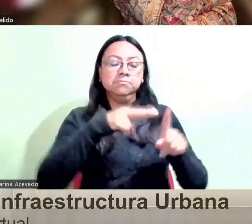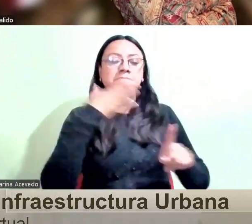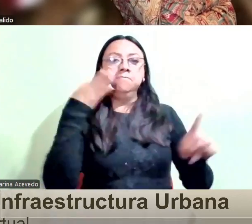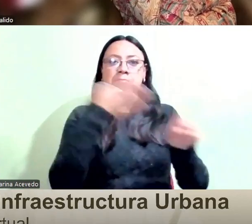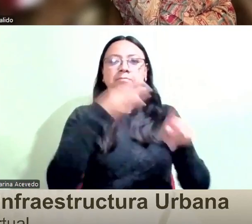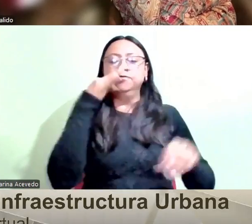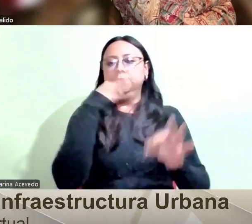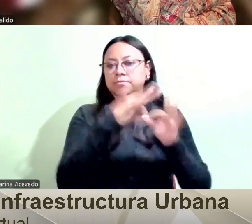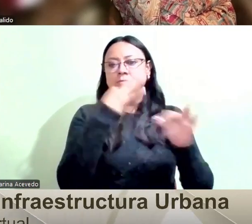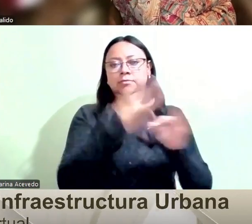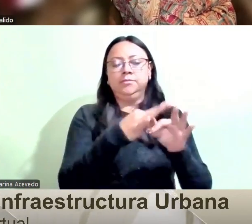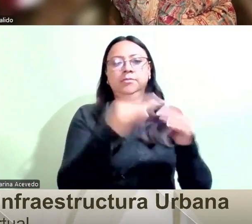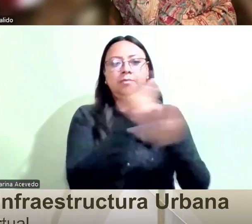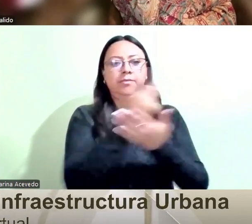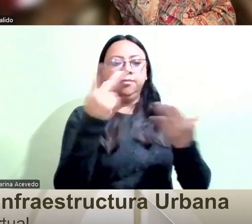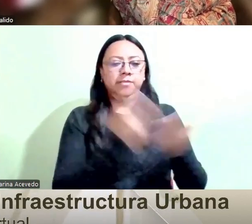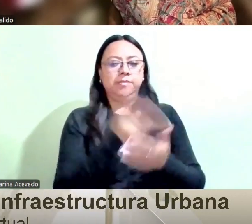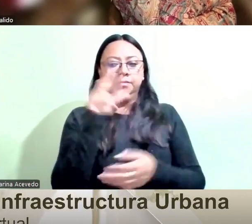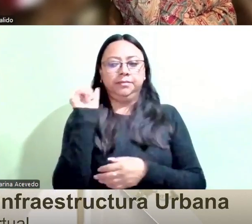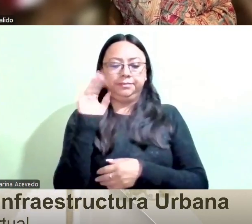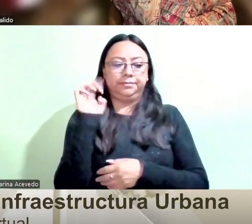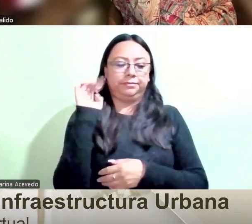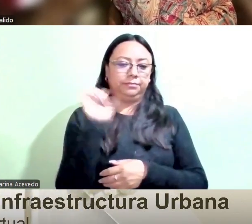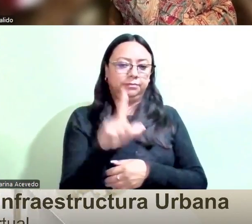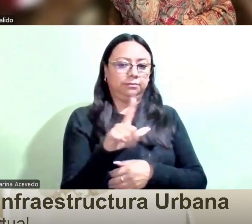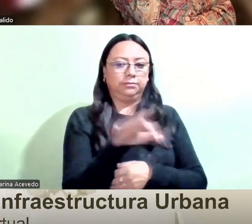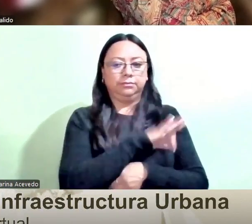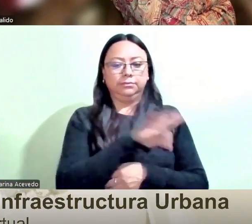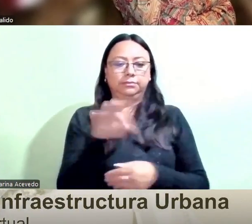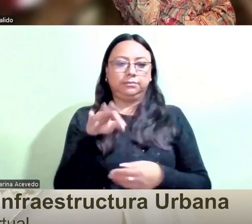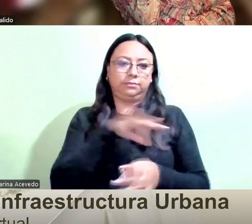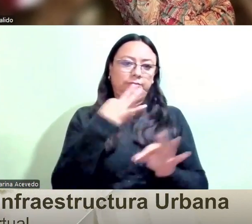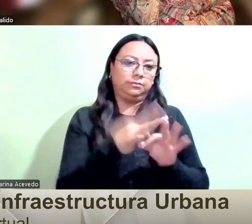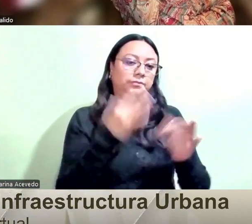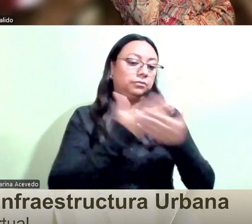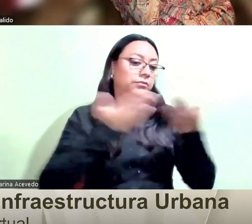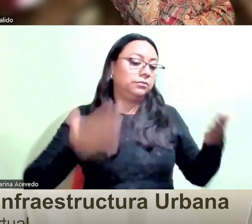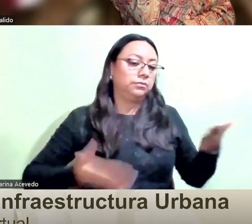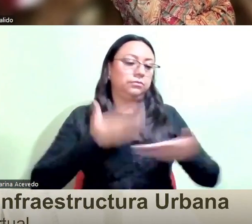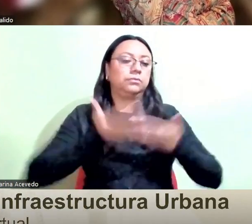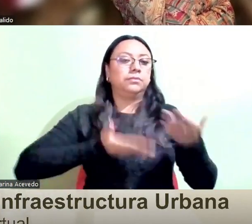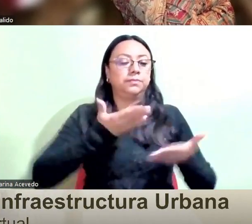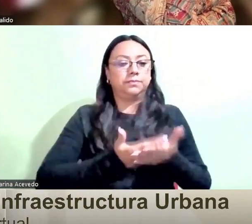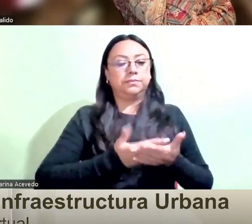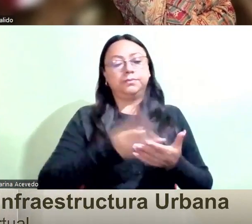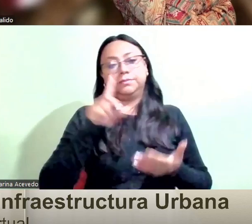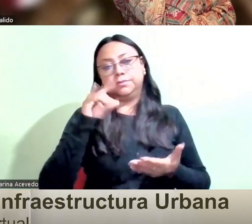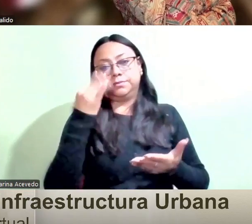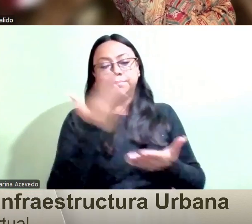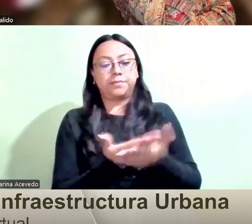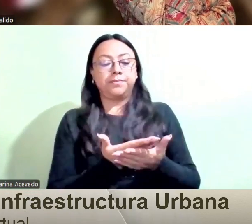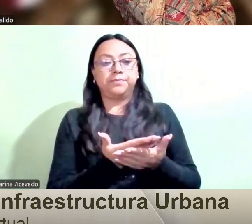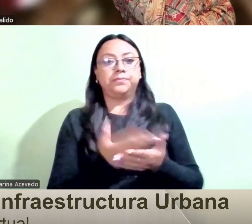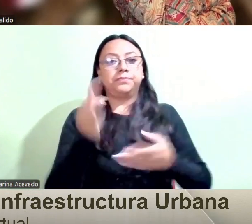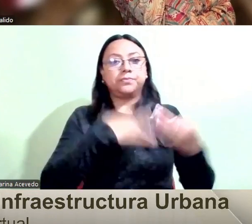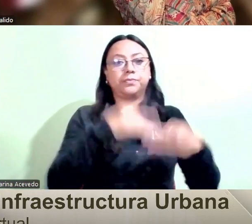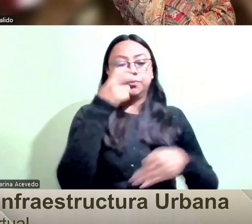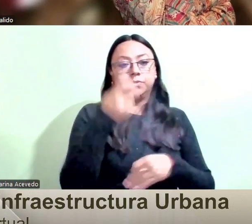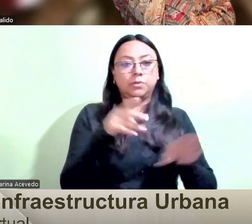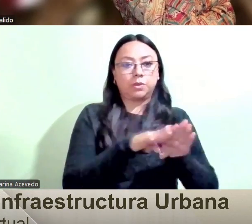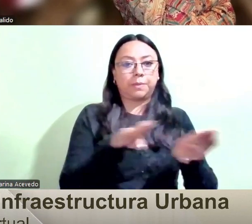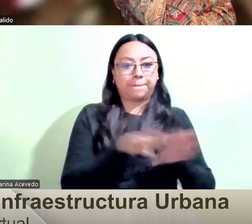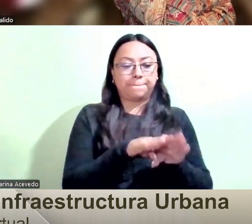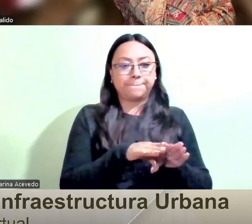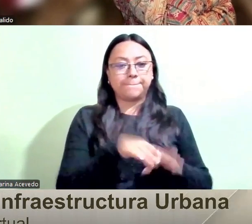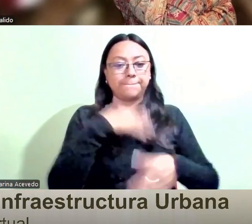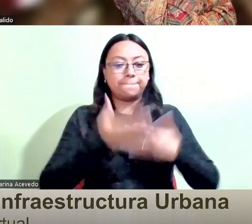en el programa parcial aplicable en Polanco. Así también en el proceso de dictaminación de la presente iniciativa se consideró el contenido de las posiciones contenidas